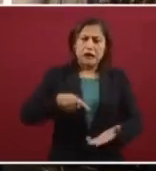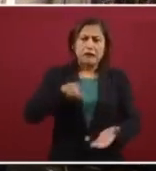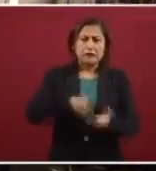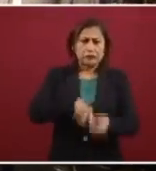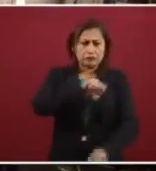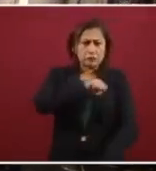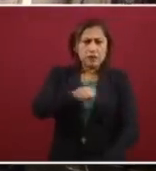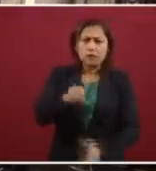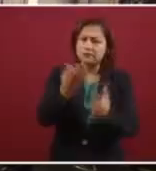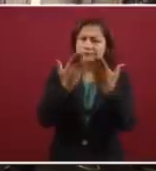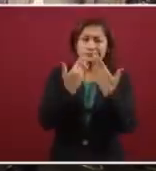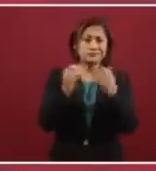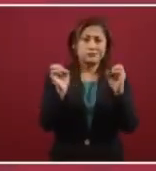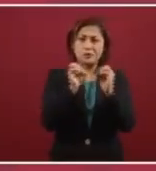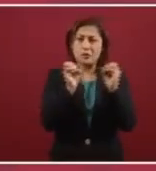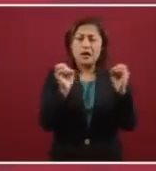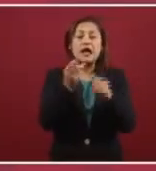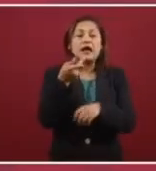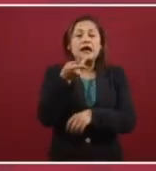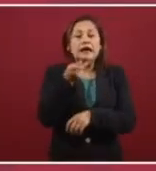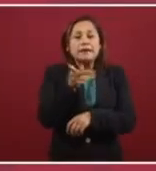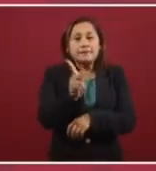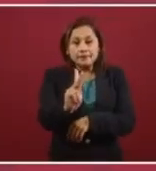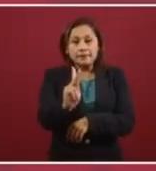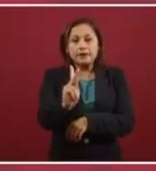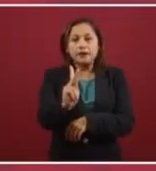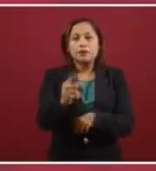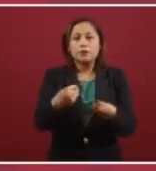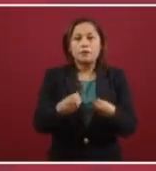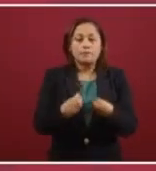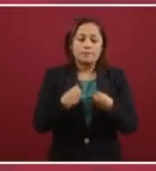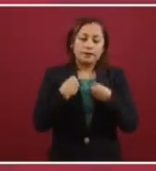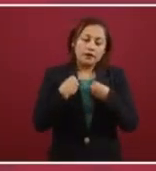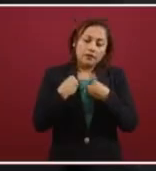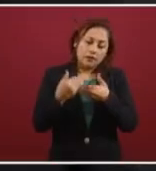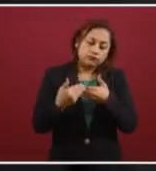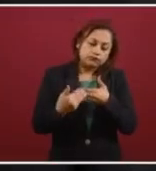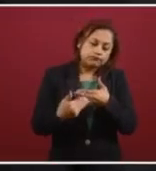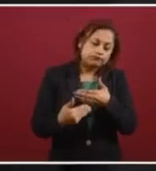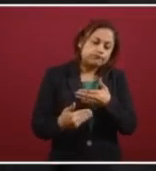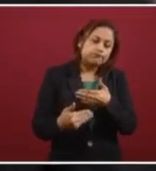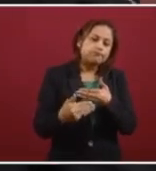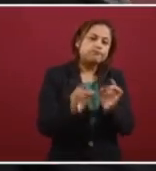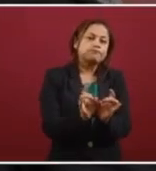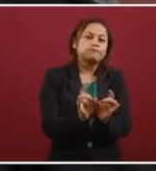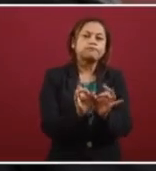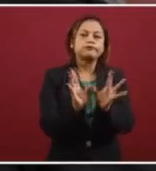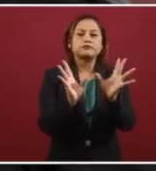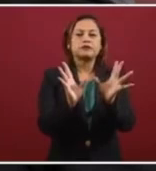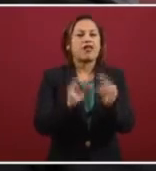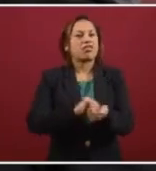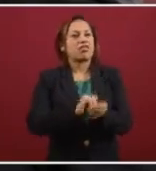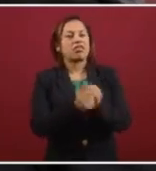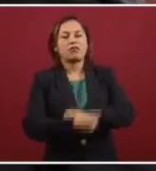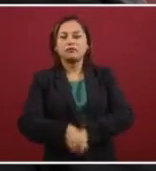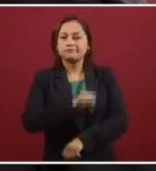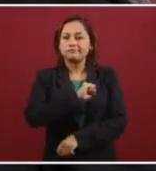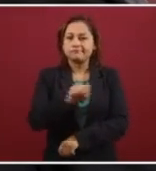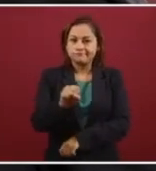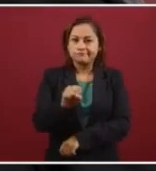los que llevan a que tomen el camino de las conductas antisociales